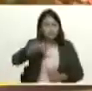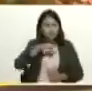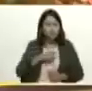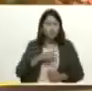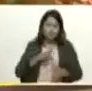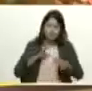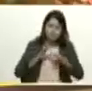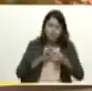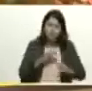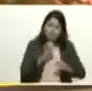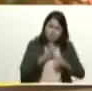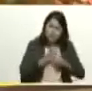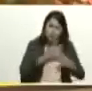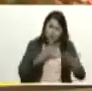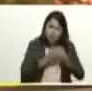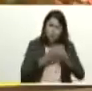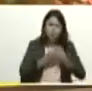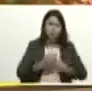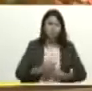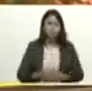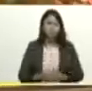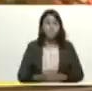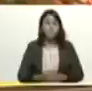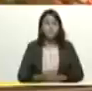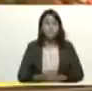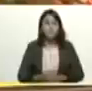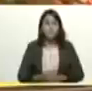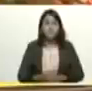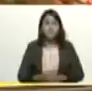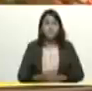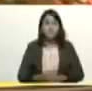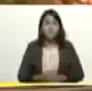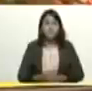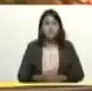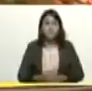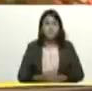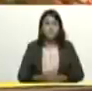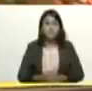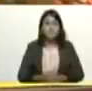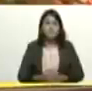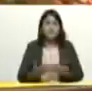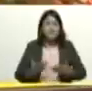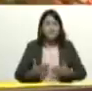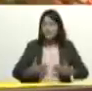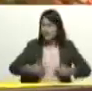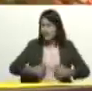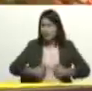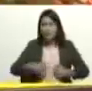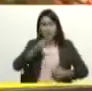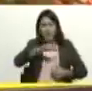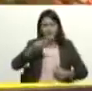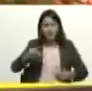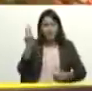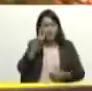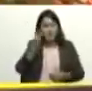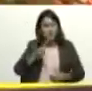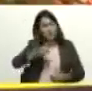y esfuerzos. Toda la fuerza y todos los esfuerzos de los venezolanos, de las